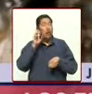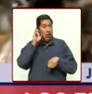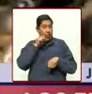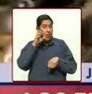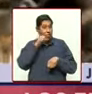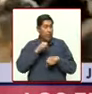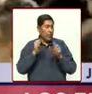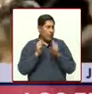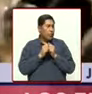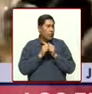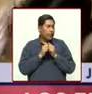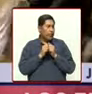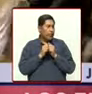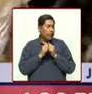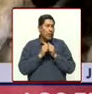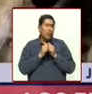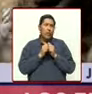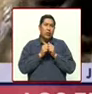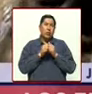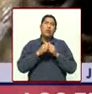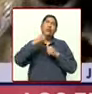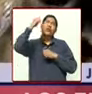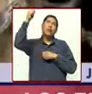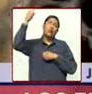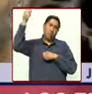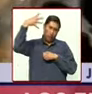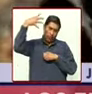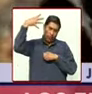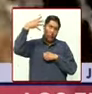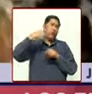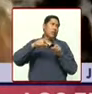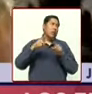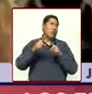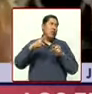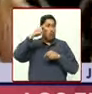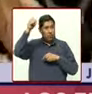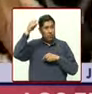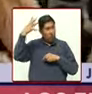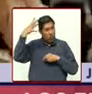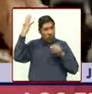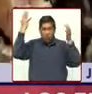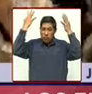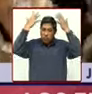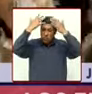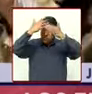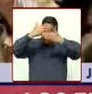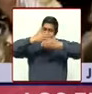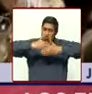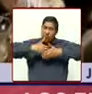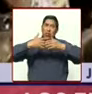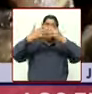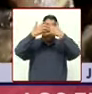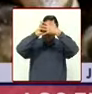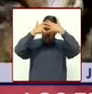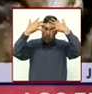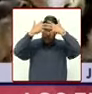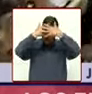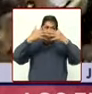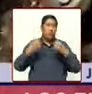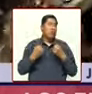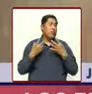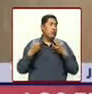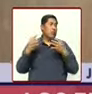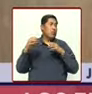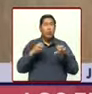orientan con la relación de ubicación del sol. Pero si el sol está nublado, si está bloqueado por la